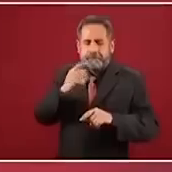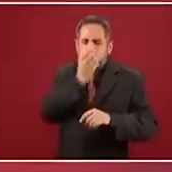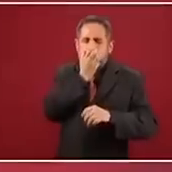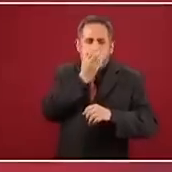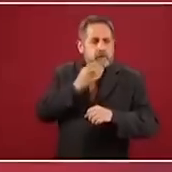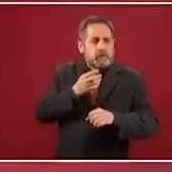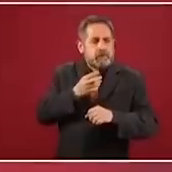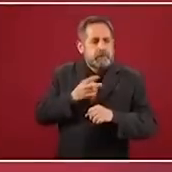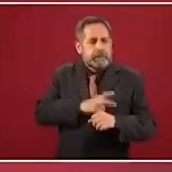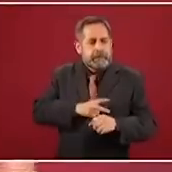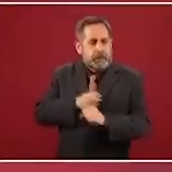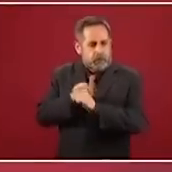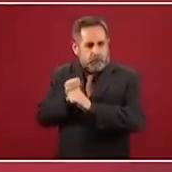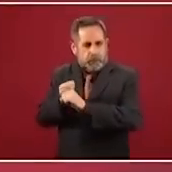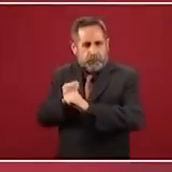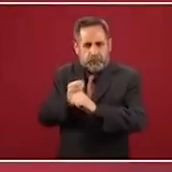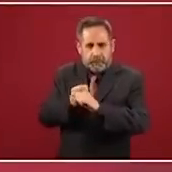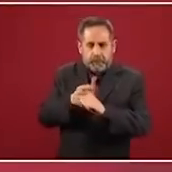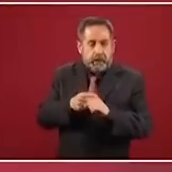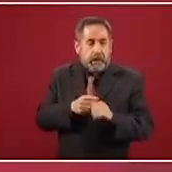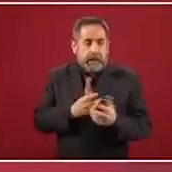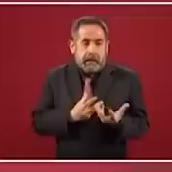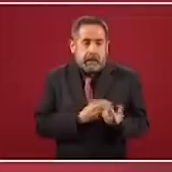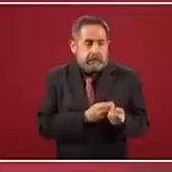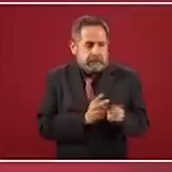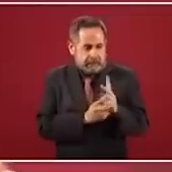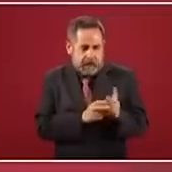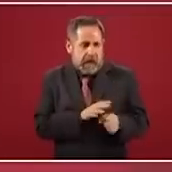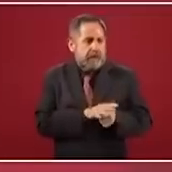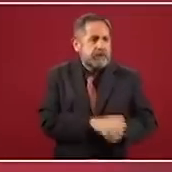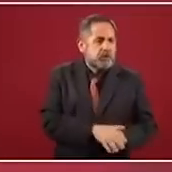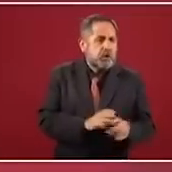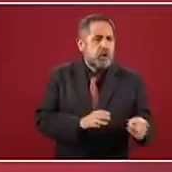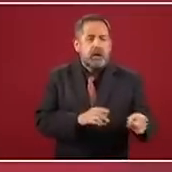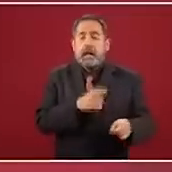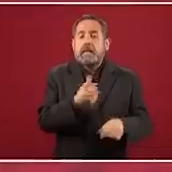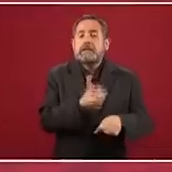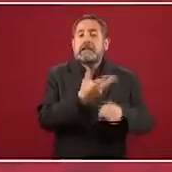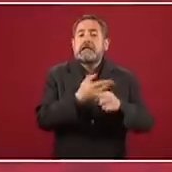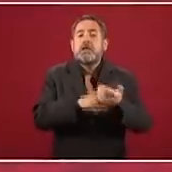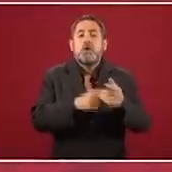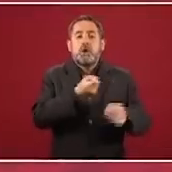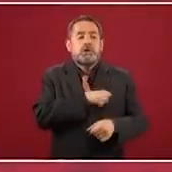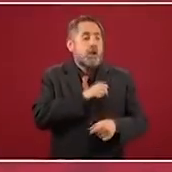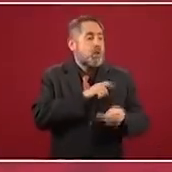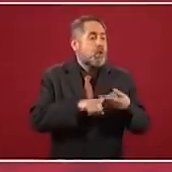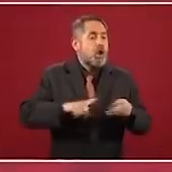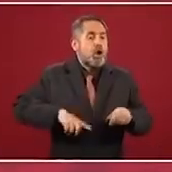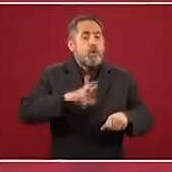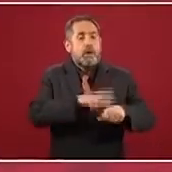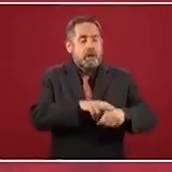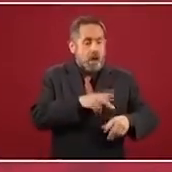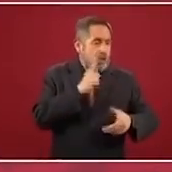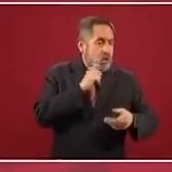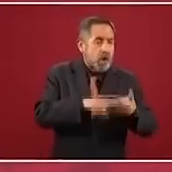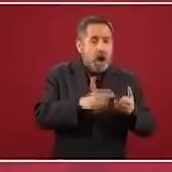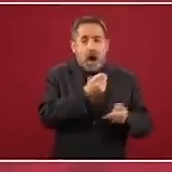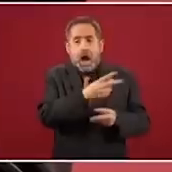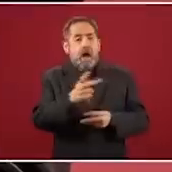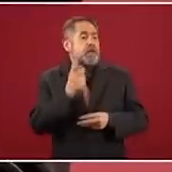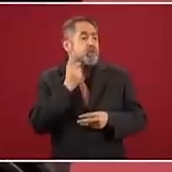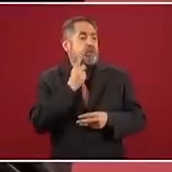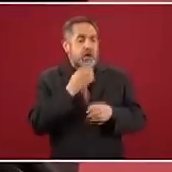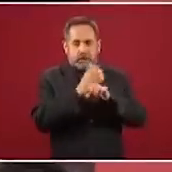insecticidas y larvicidas a negociar o a presionar a los secretarios de salud, a los gobernadores, a los